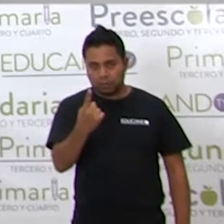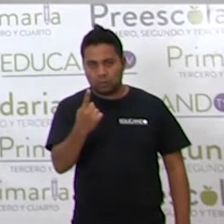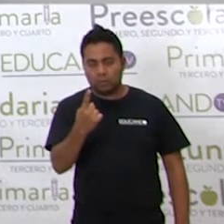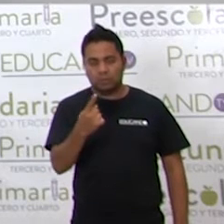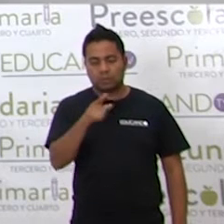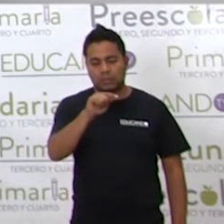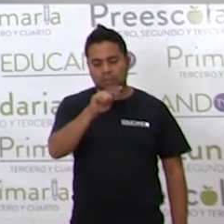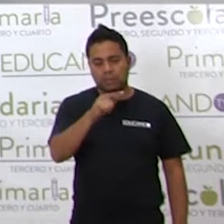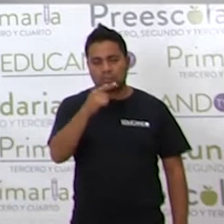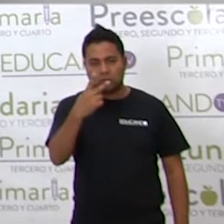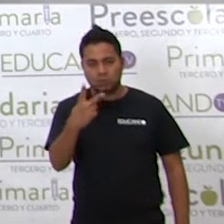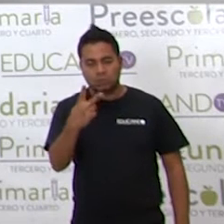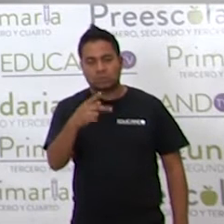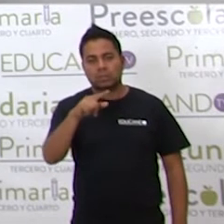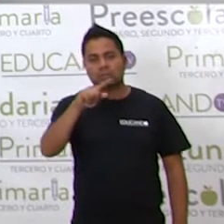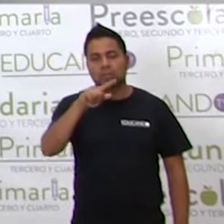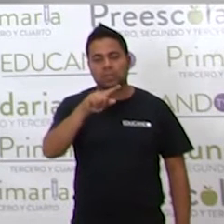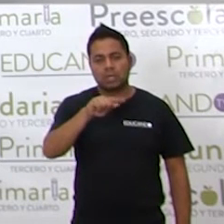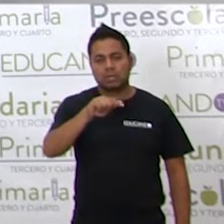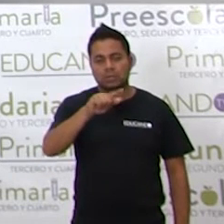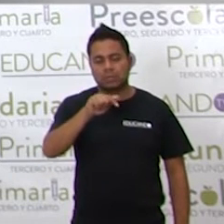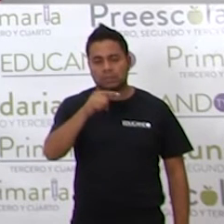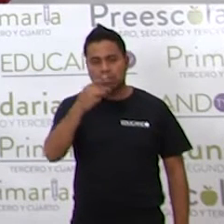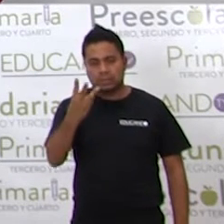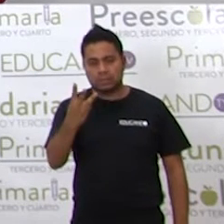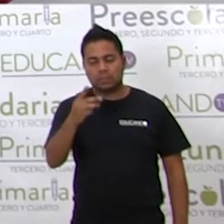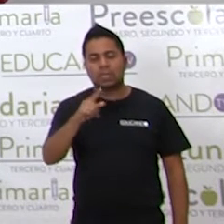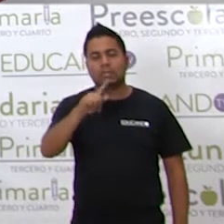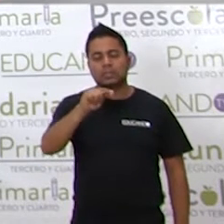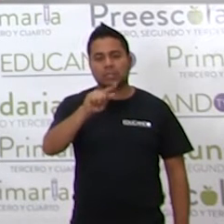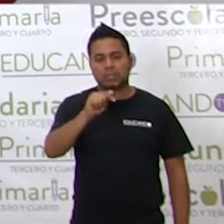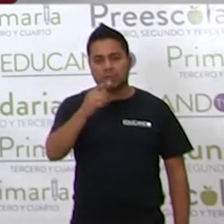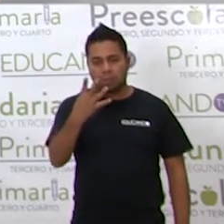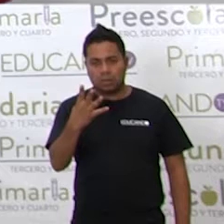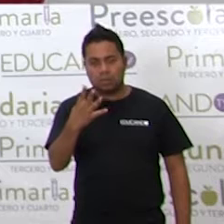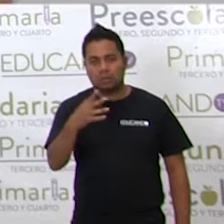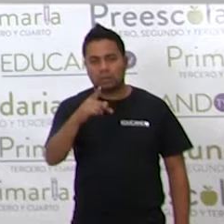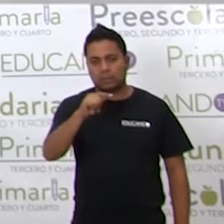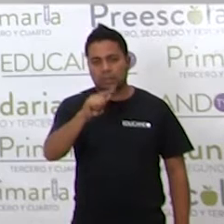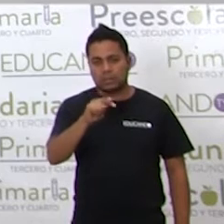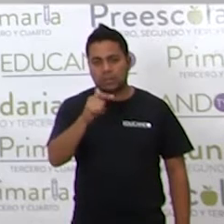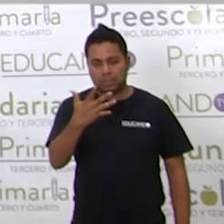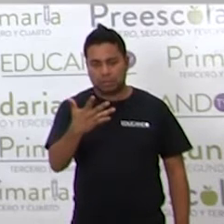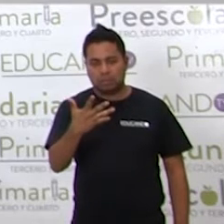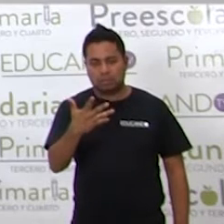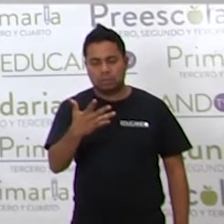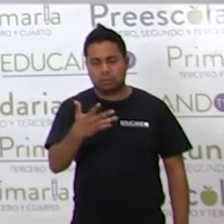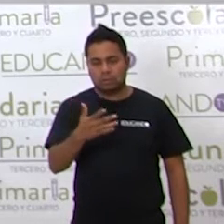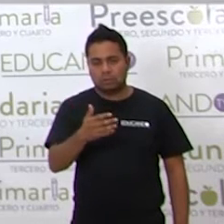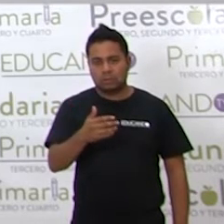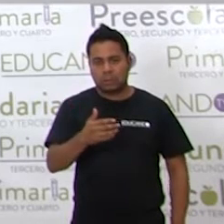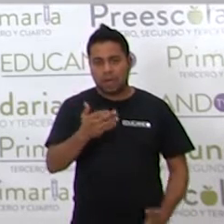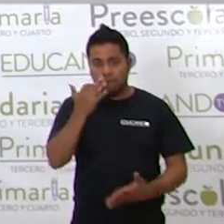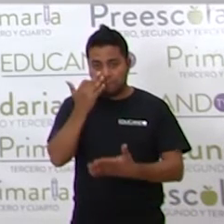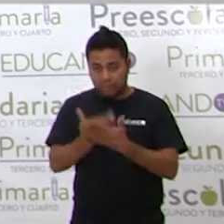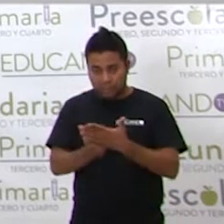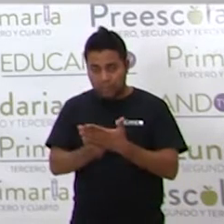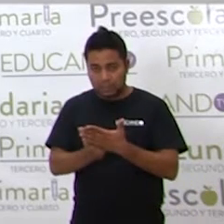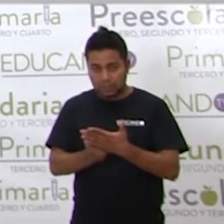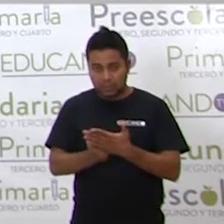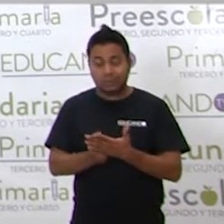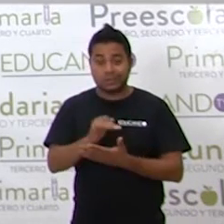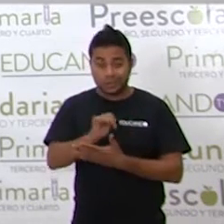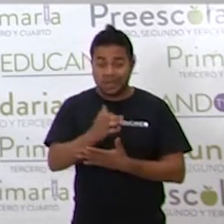71, 72, 73, 74, 75. ¿Nos falta?